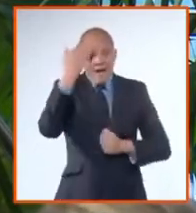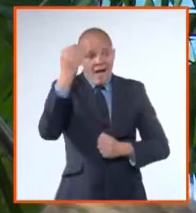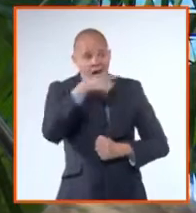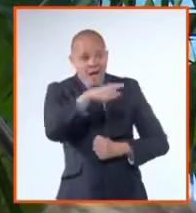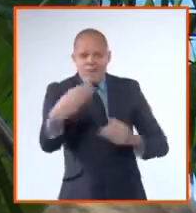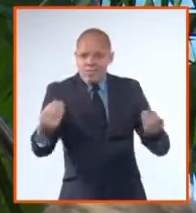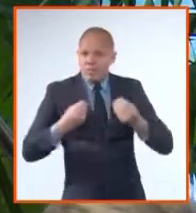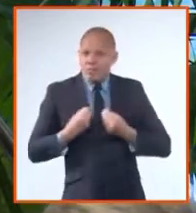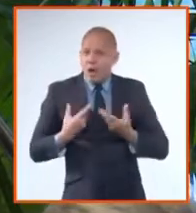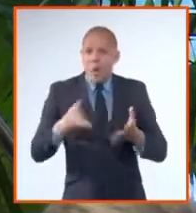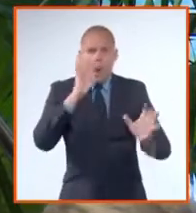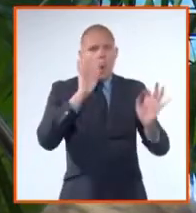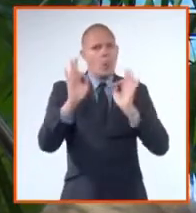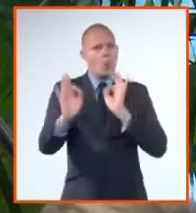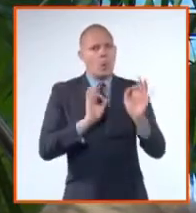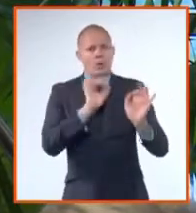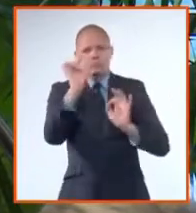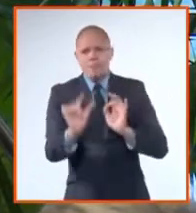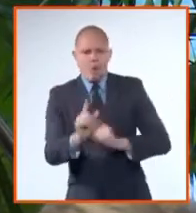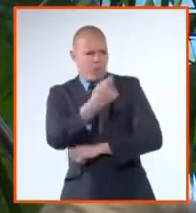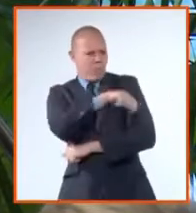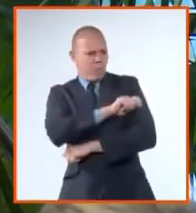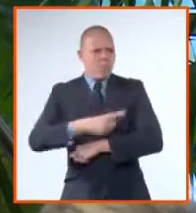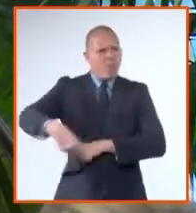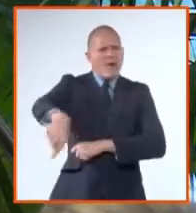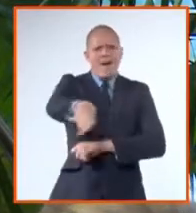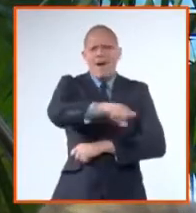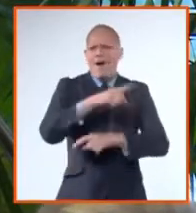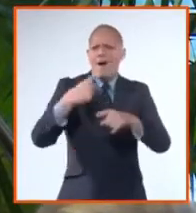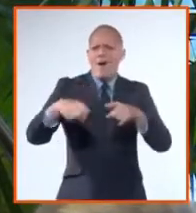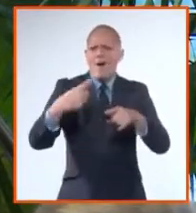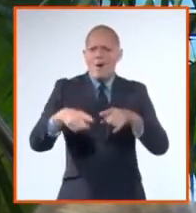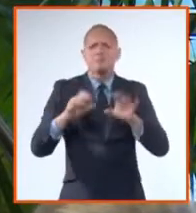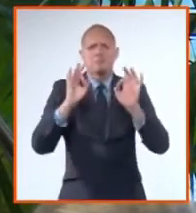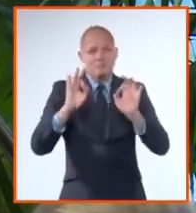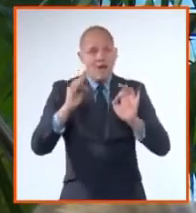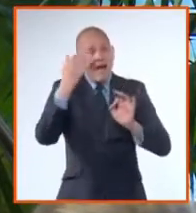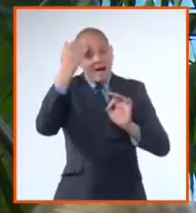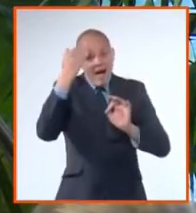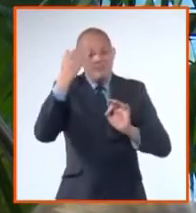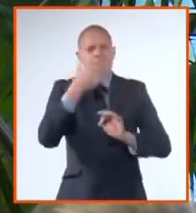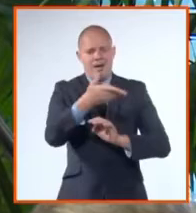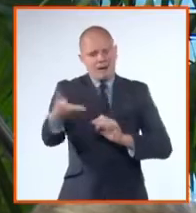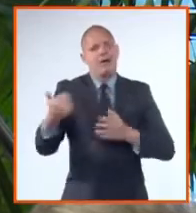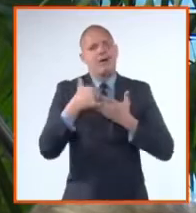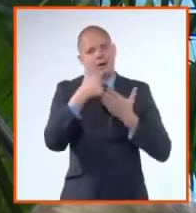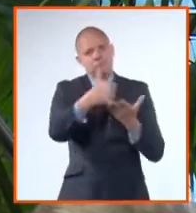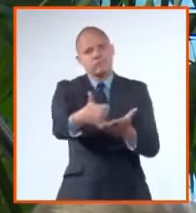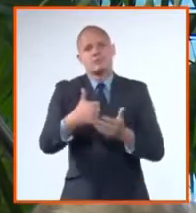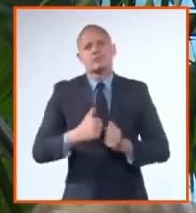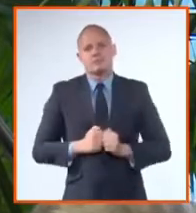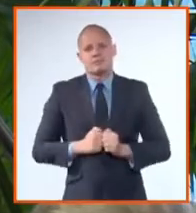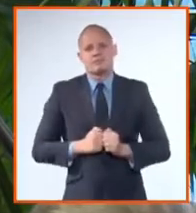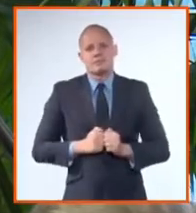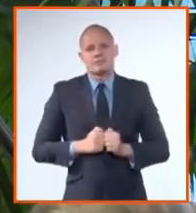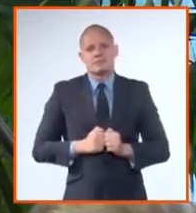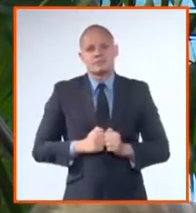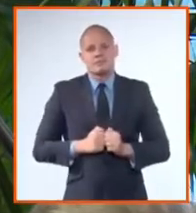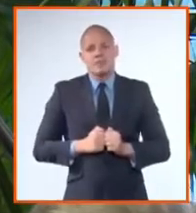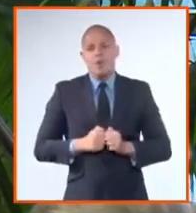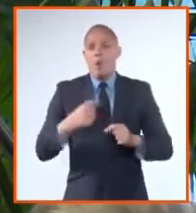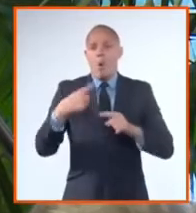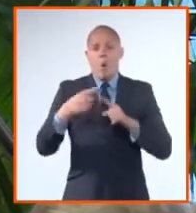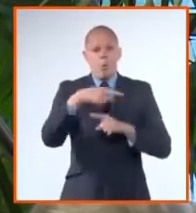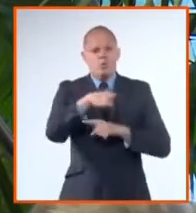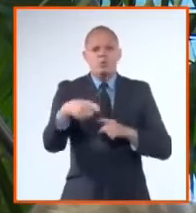protegido y salvado la vida de nuestros connacionales, de nuestro pueblo, sino que